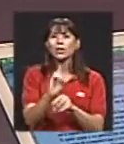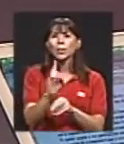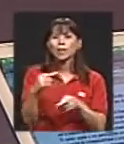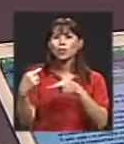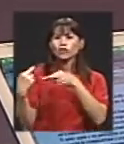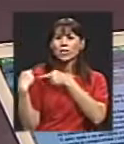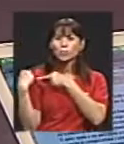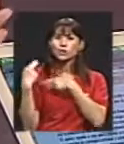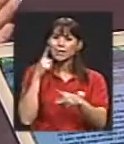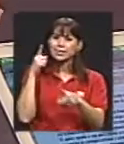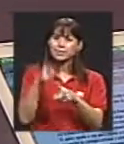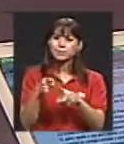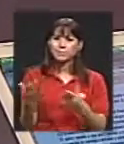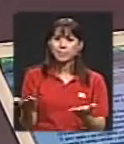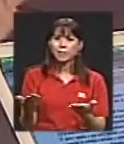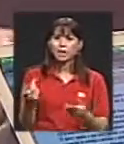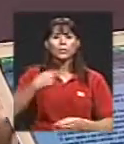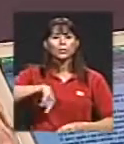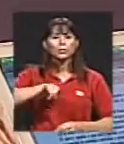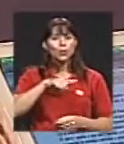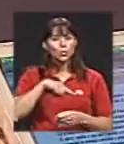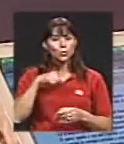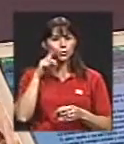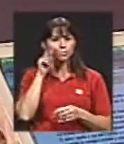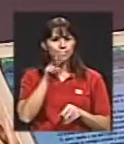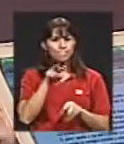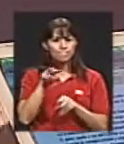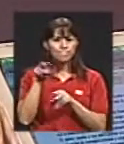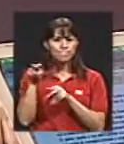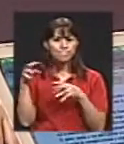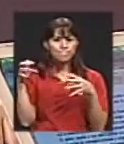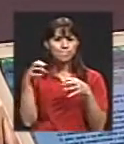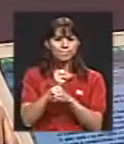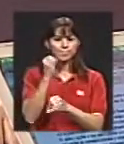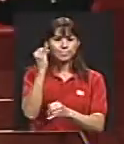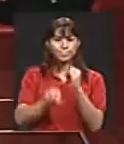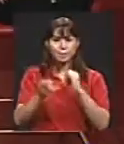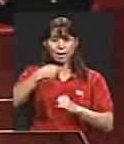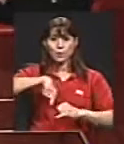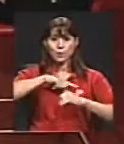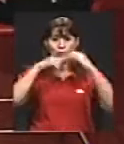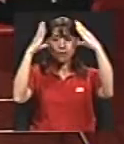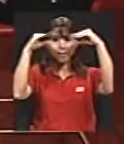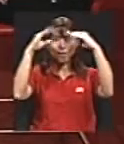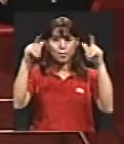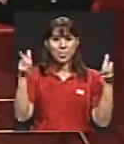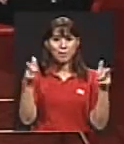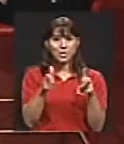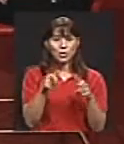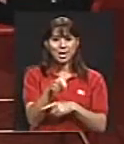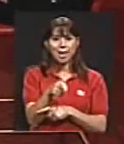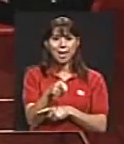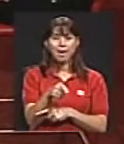inmediatos nosotros lo que llegamos a la conclusión es en nuestro informe de minoría es